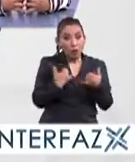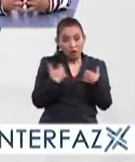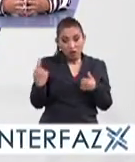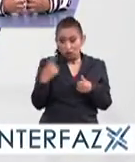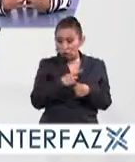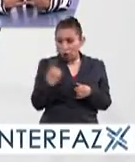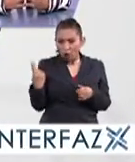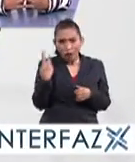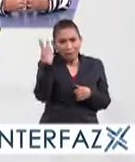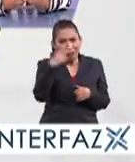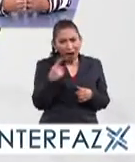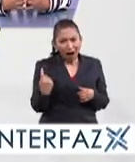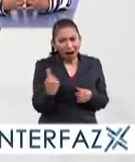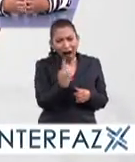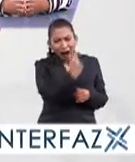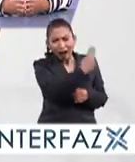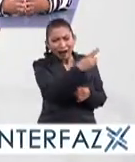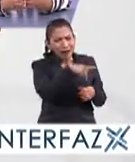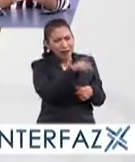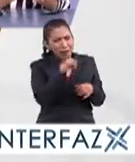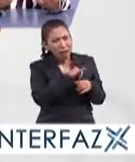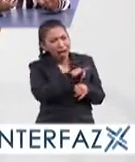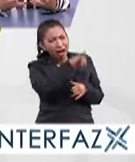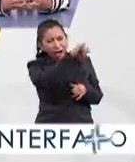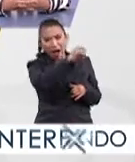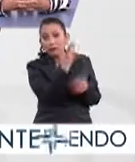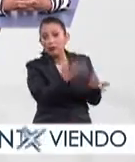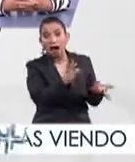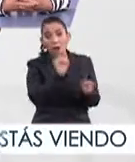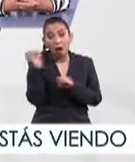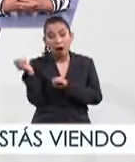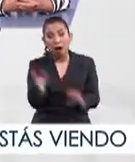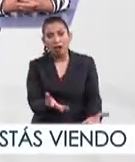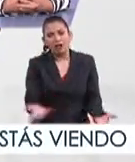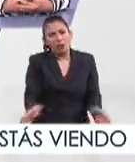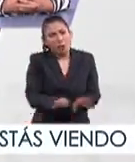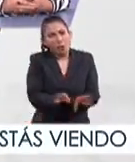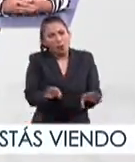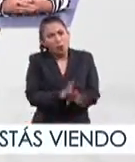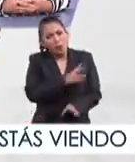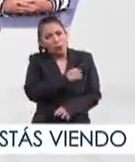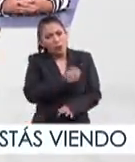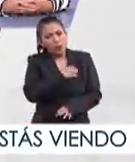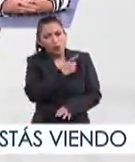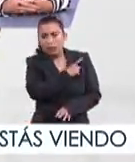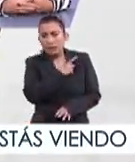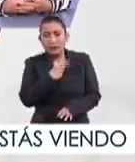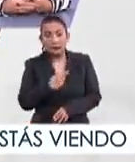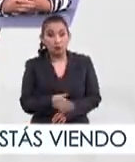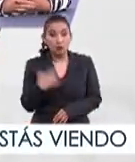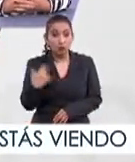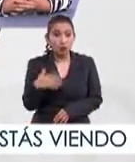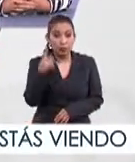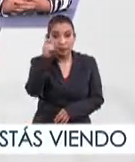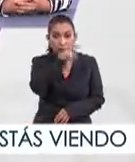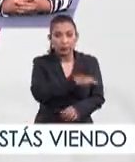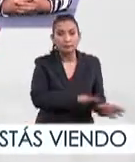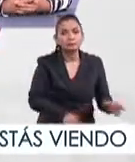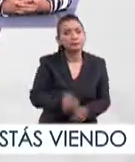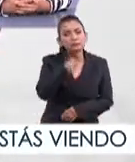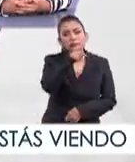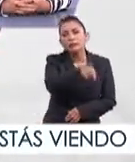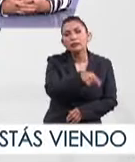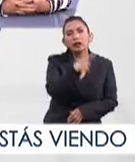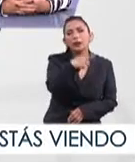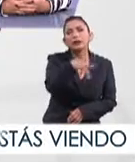adolescente, solo recorrer tantos kilómetros, ya se considera una negligencia total. Uf, fuertísimo. Francesca,